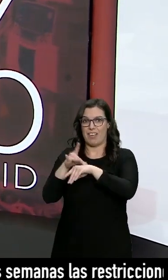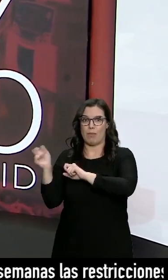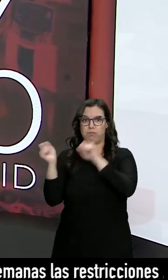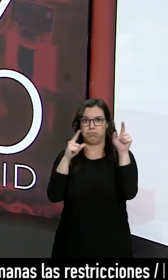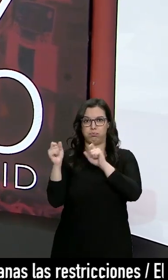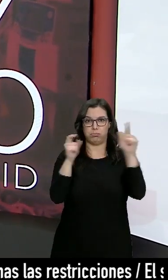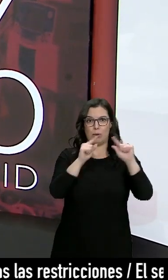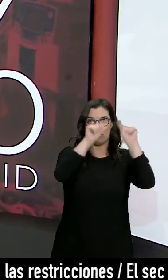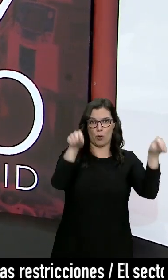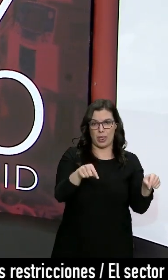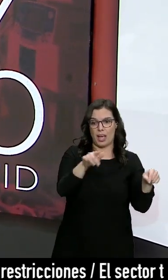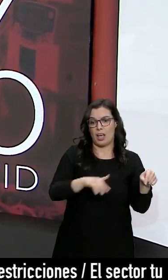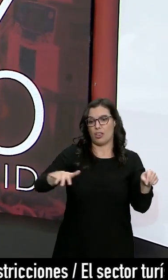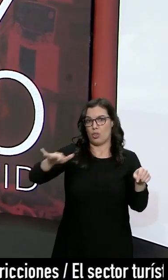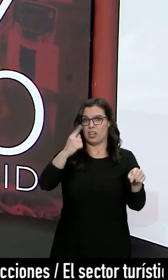otras dependencias del hospital.